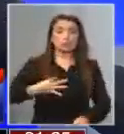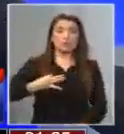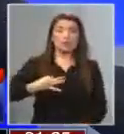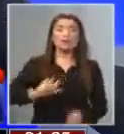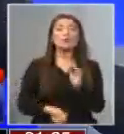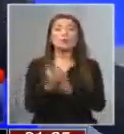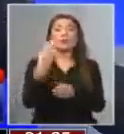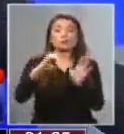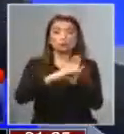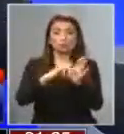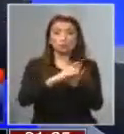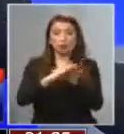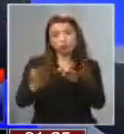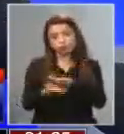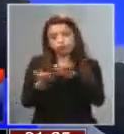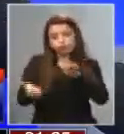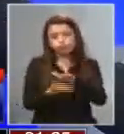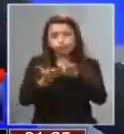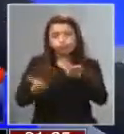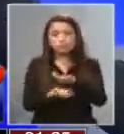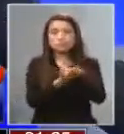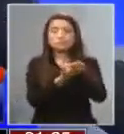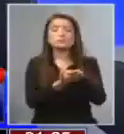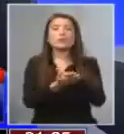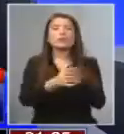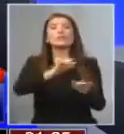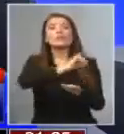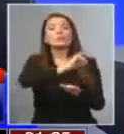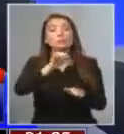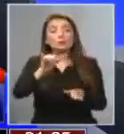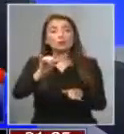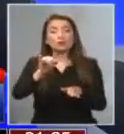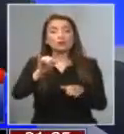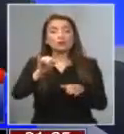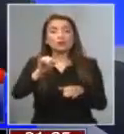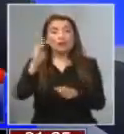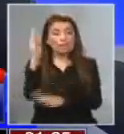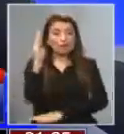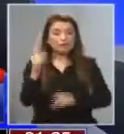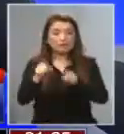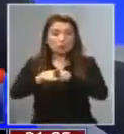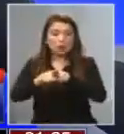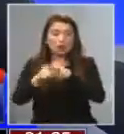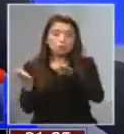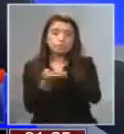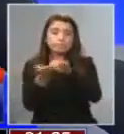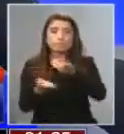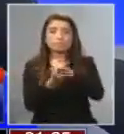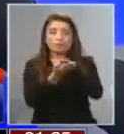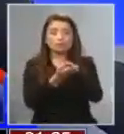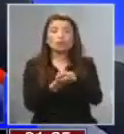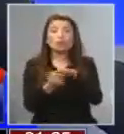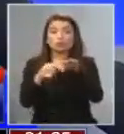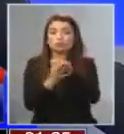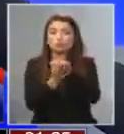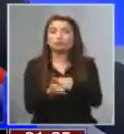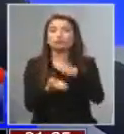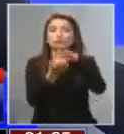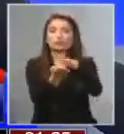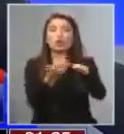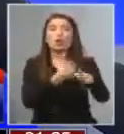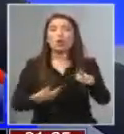bases ciudadanas para la nueva constitución iba al... El gobierno a elaborar un proyecto que lo